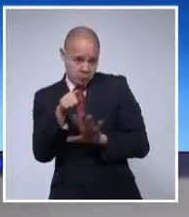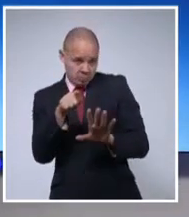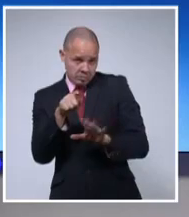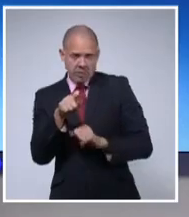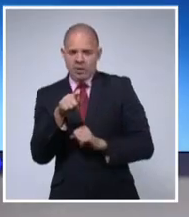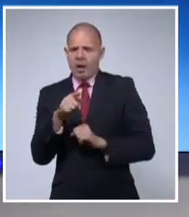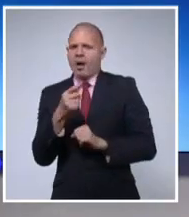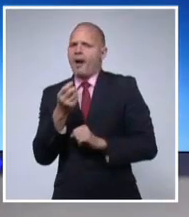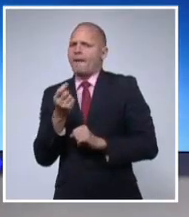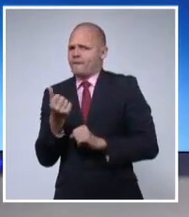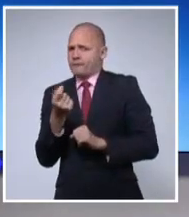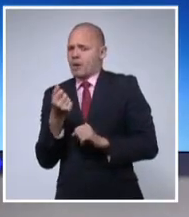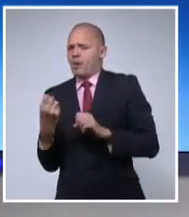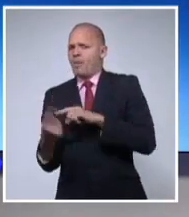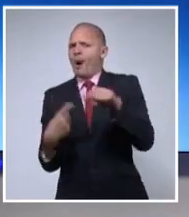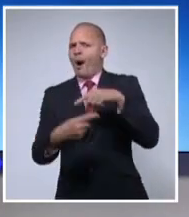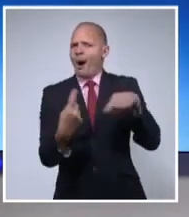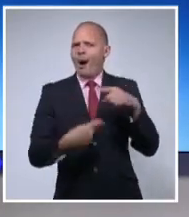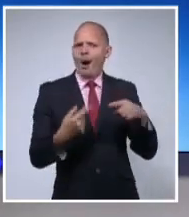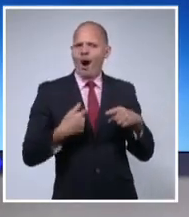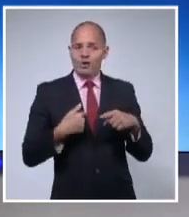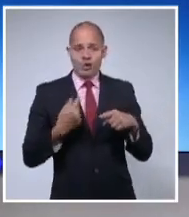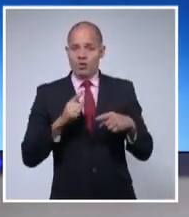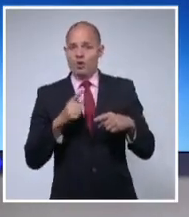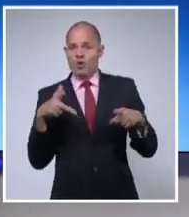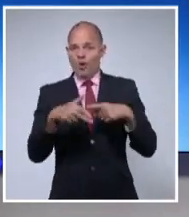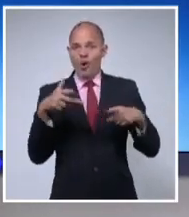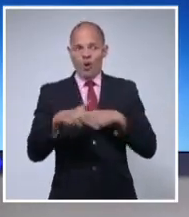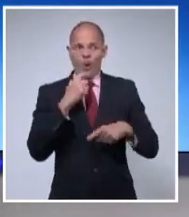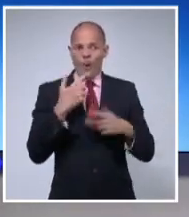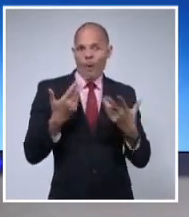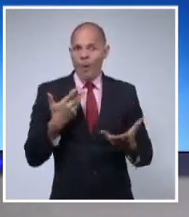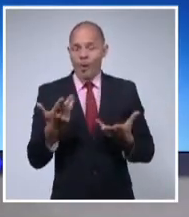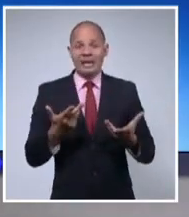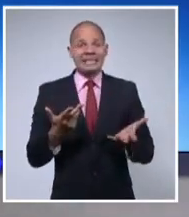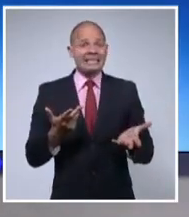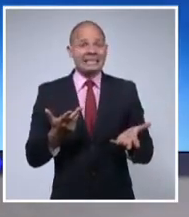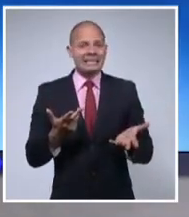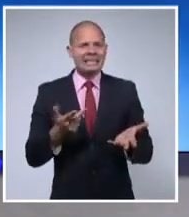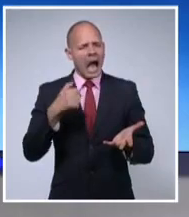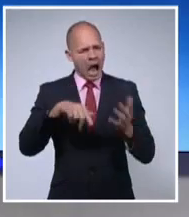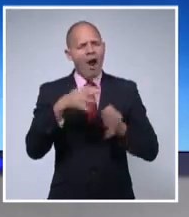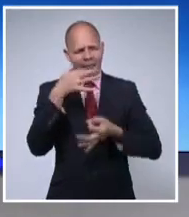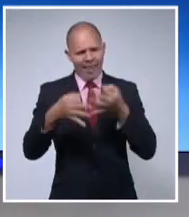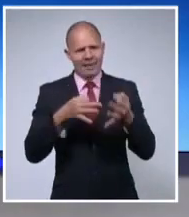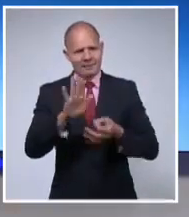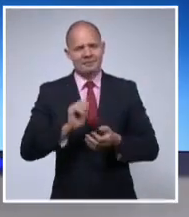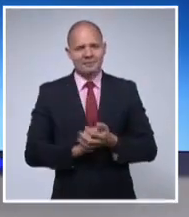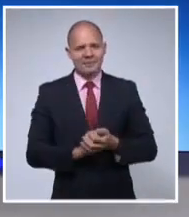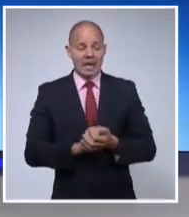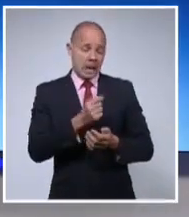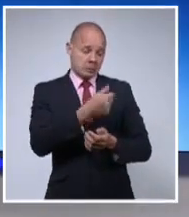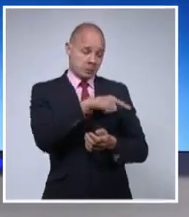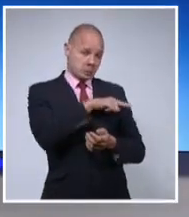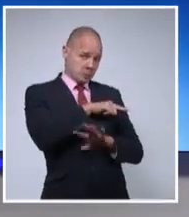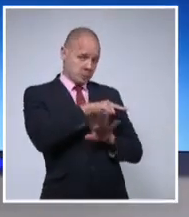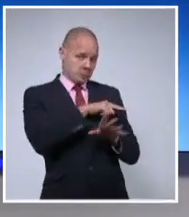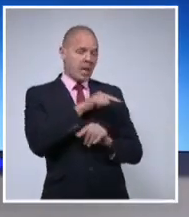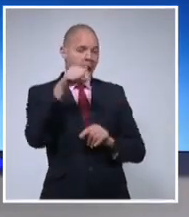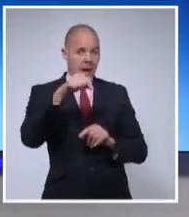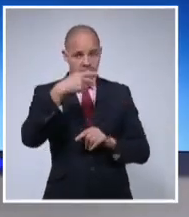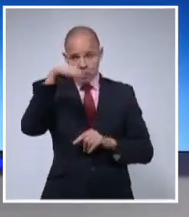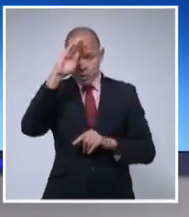traigo hoy dos ejemplos de cómo, en medio de la avalancha de acontecimientos de las últimas semanas en Cuba, se construyen noticias falsas y